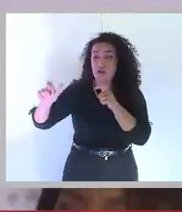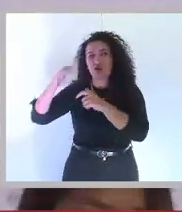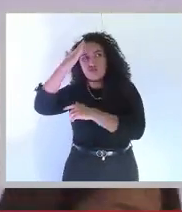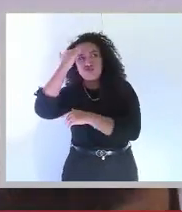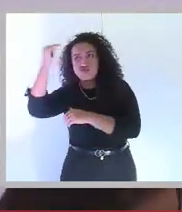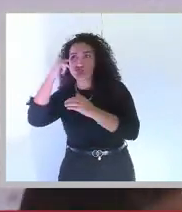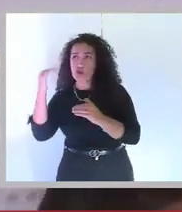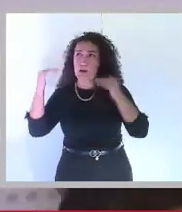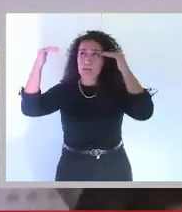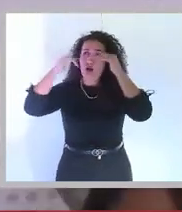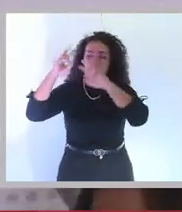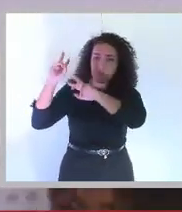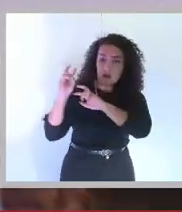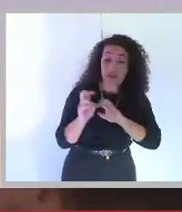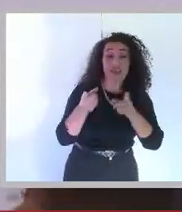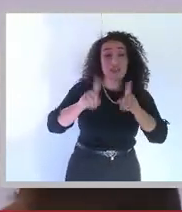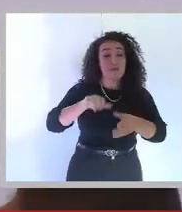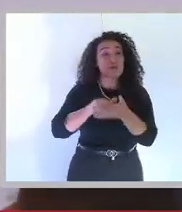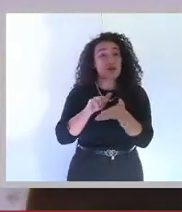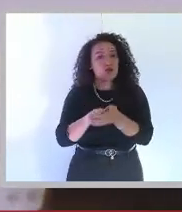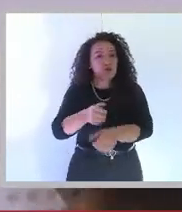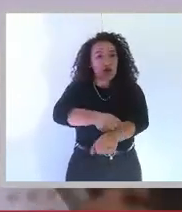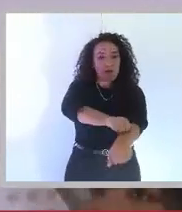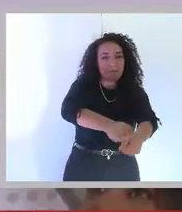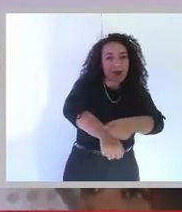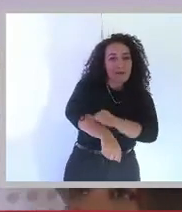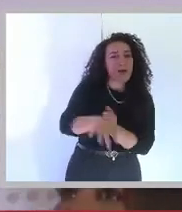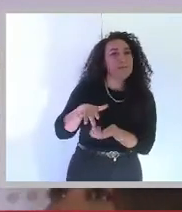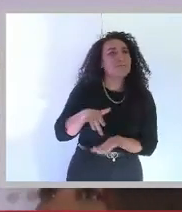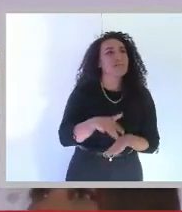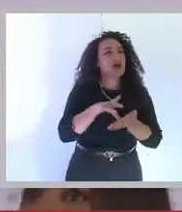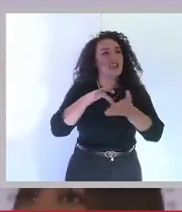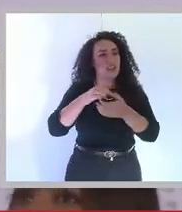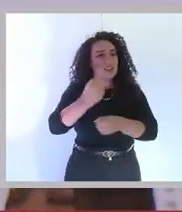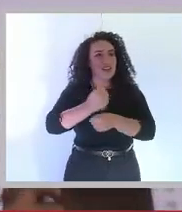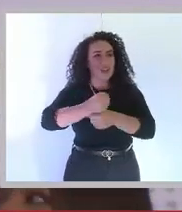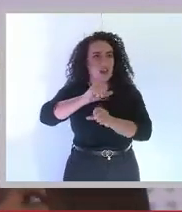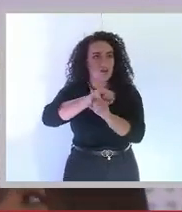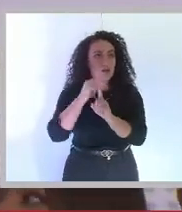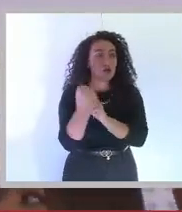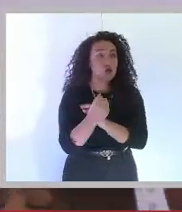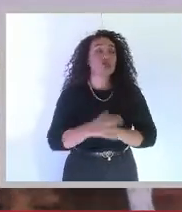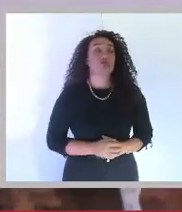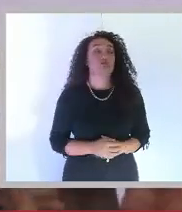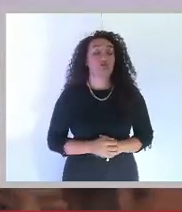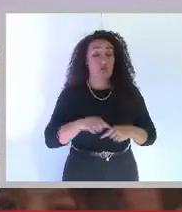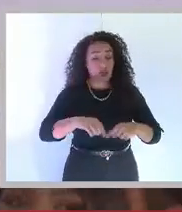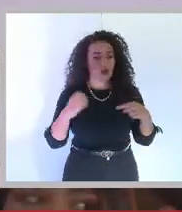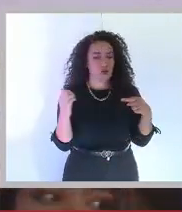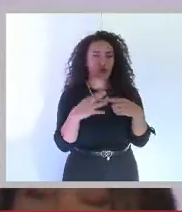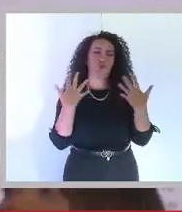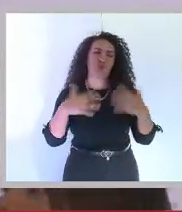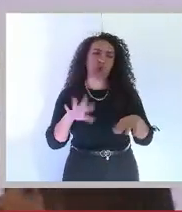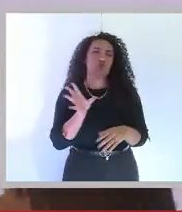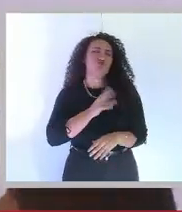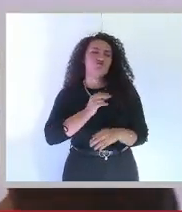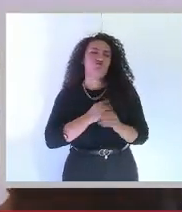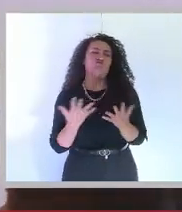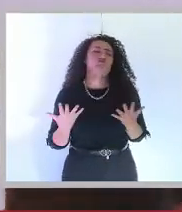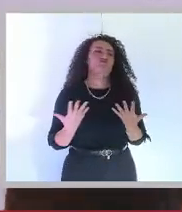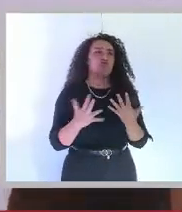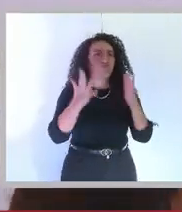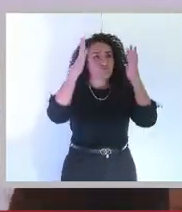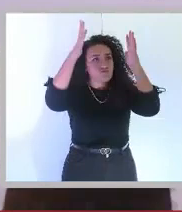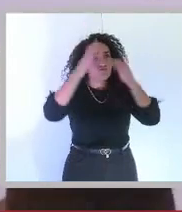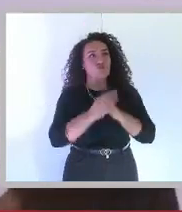pero también con activistas que conforman la red Claxo. Así que celebremos este foro, celebremos los diálogos sociales como un camino